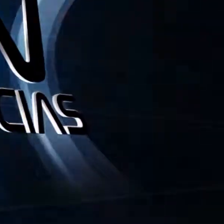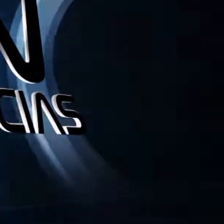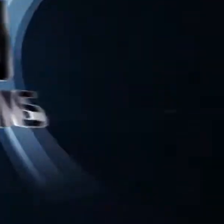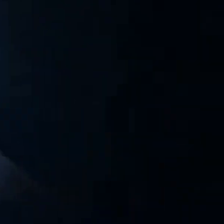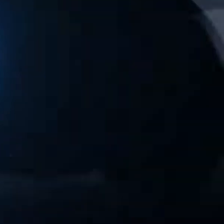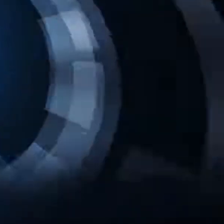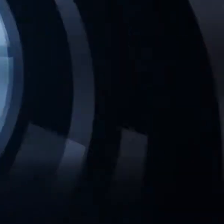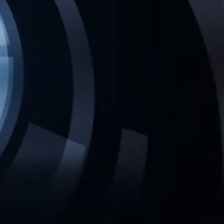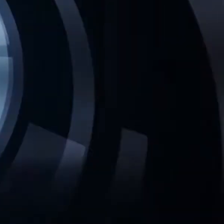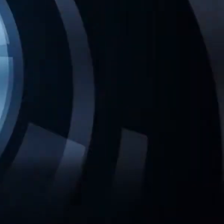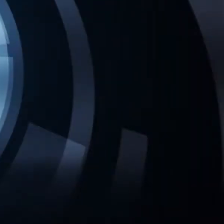¡Gracias!